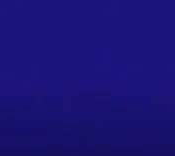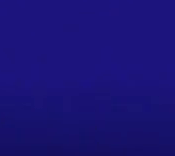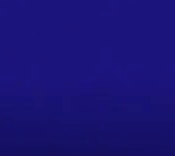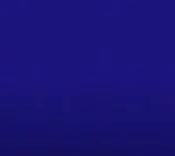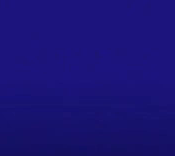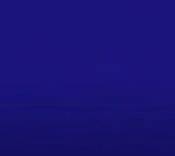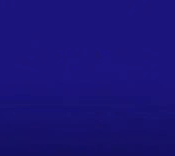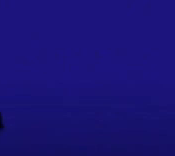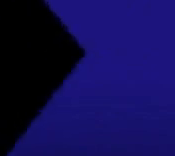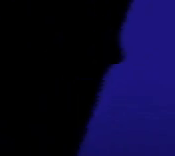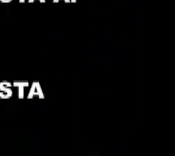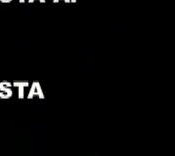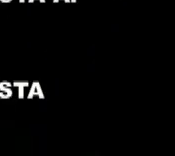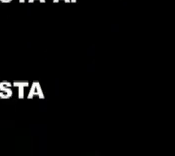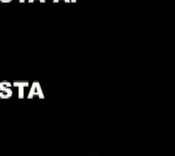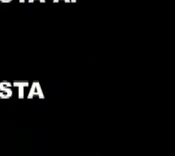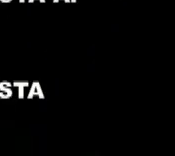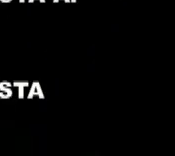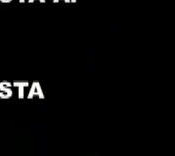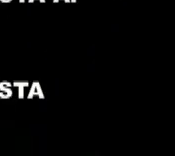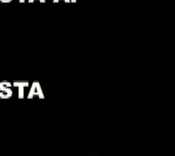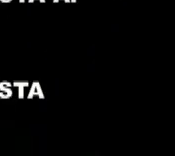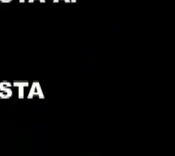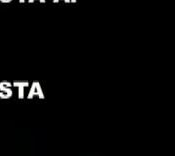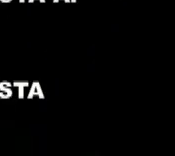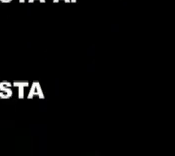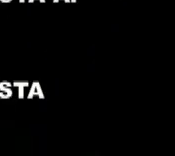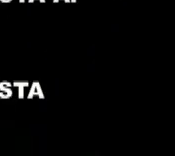la prueba del delito.